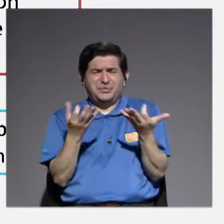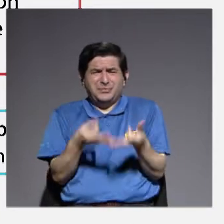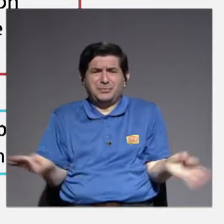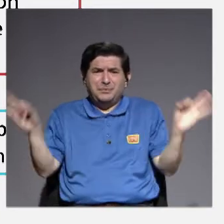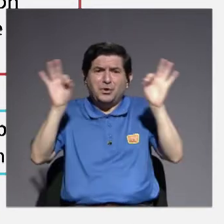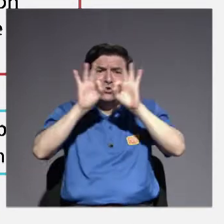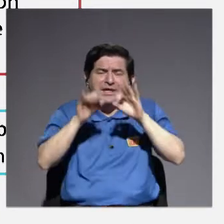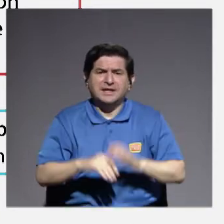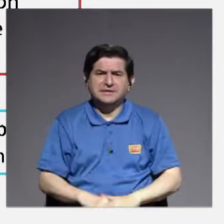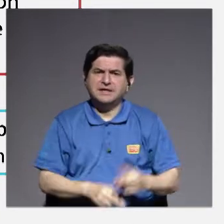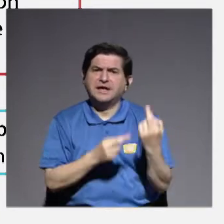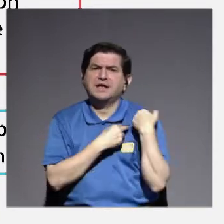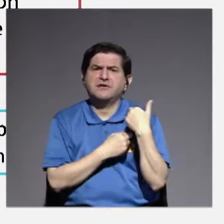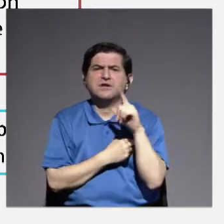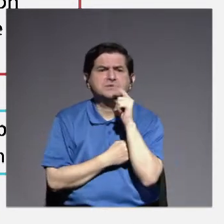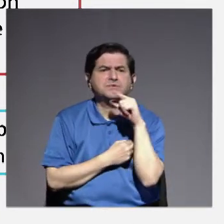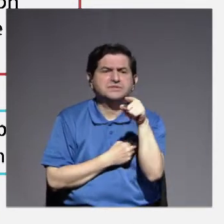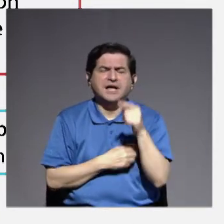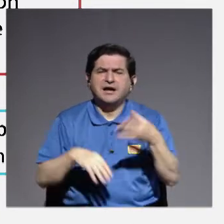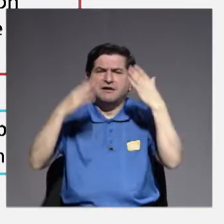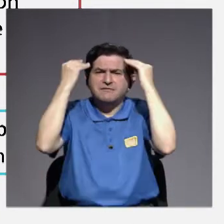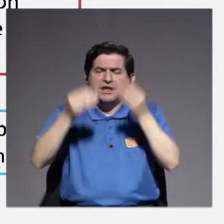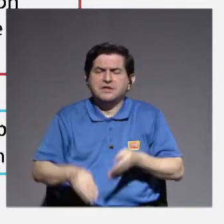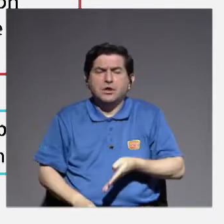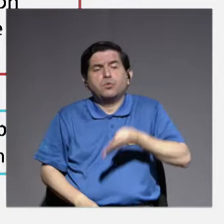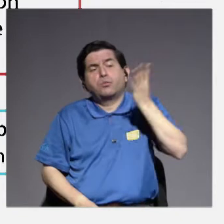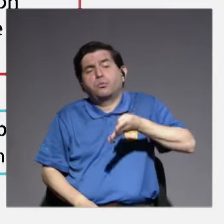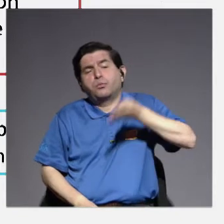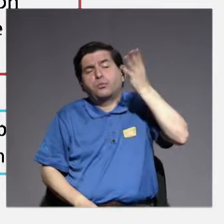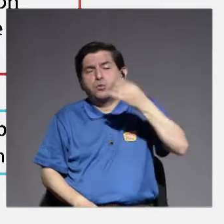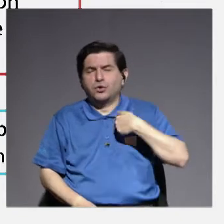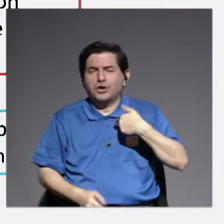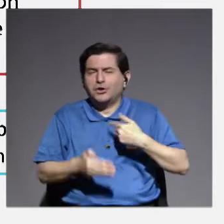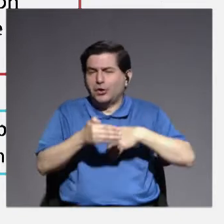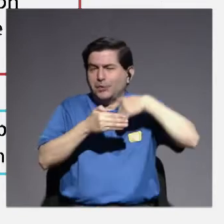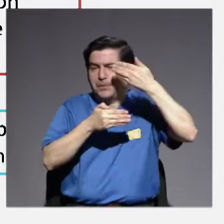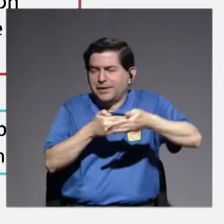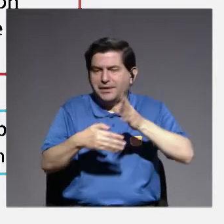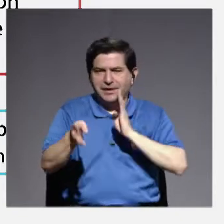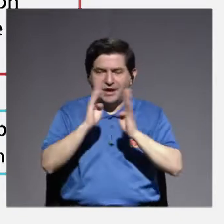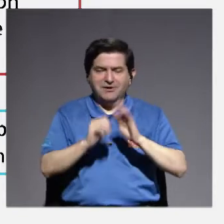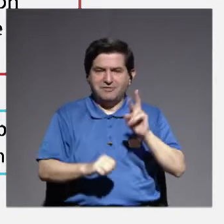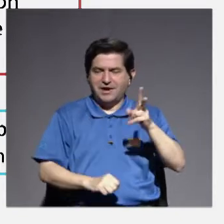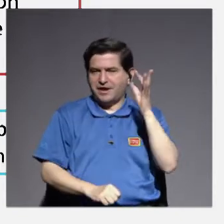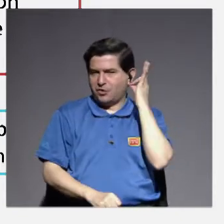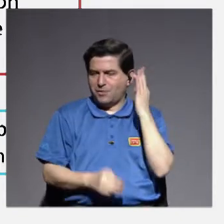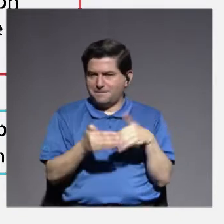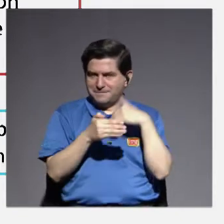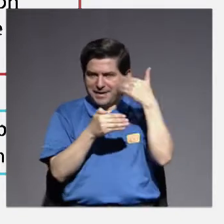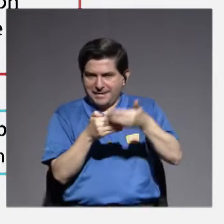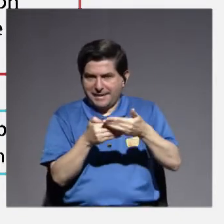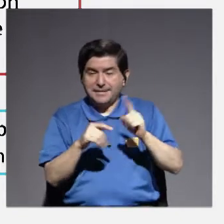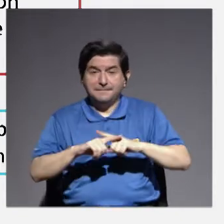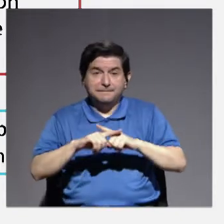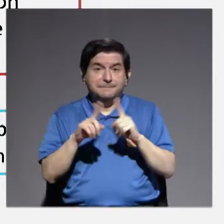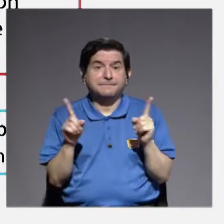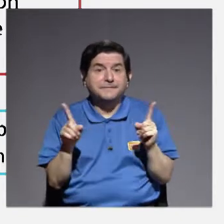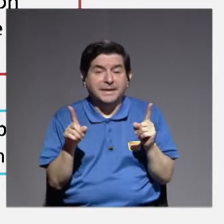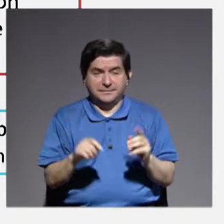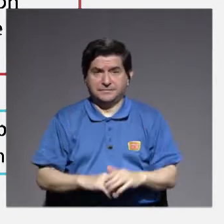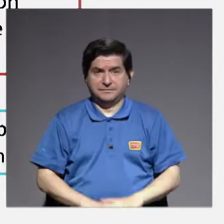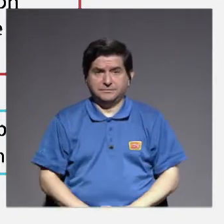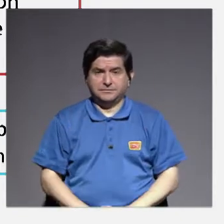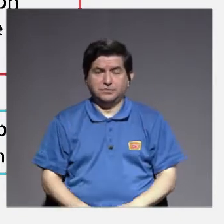pregunta es, ¿quién es el responsable de subir la información? Y tal vez me adelanto un poco a lo que va a hablar mi compañera más adelante, pero